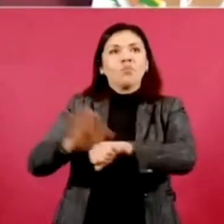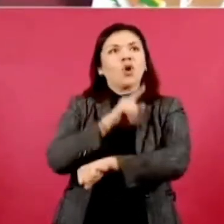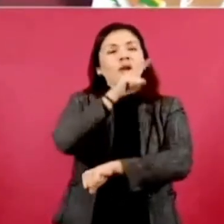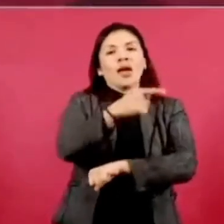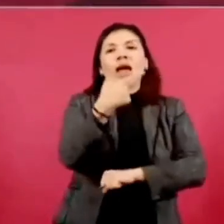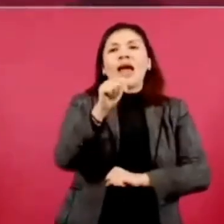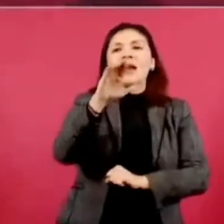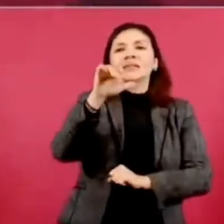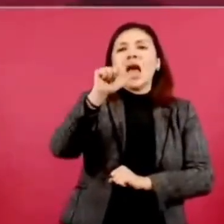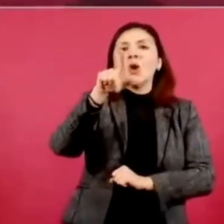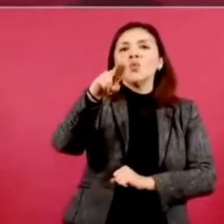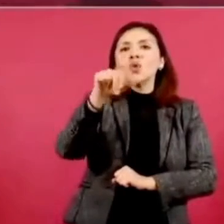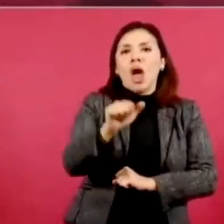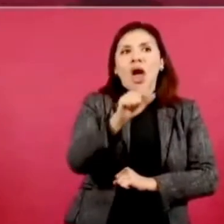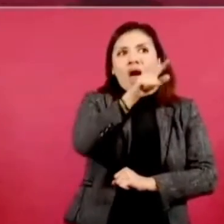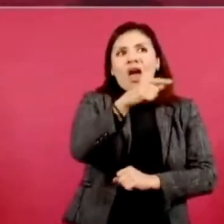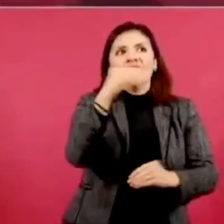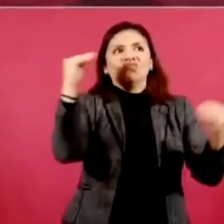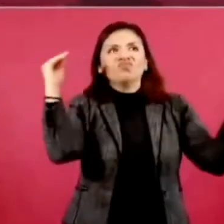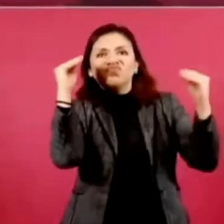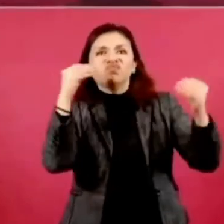Ahora mismo, esto que acaba de